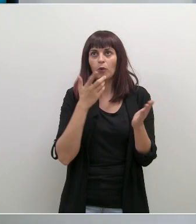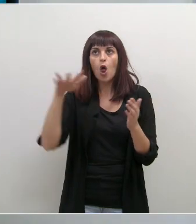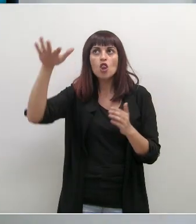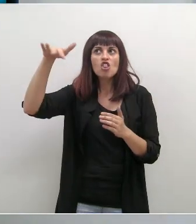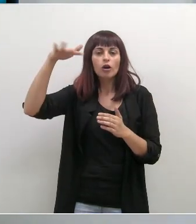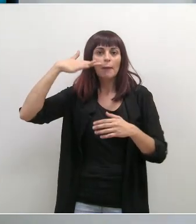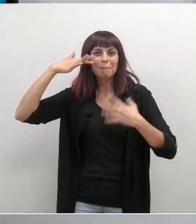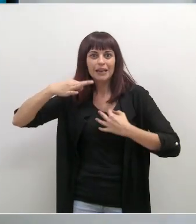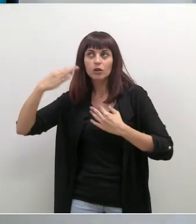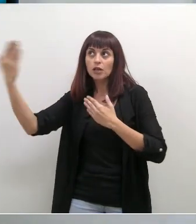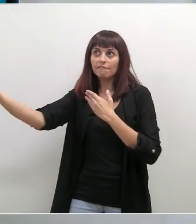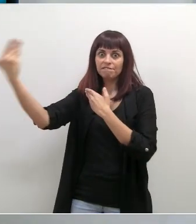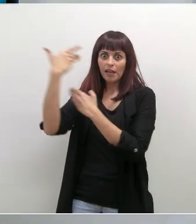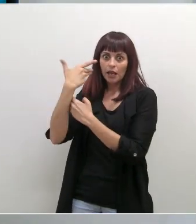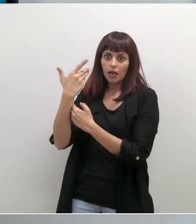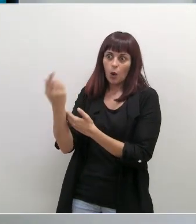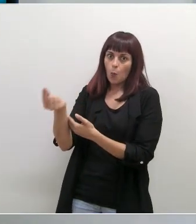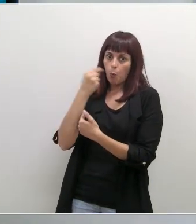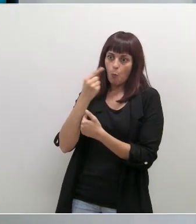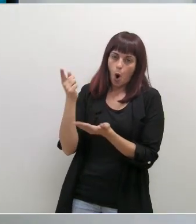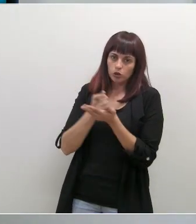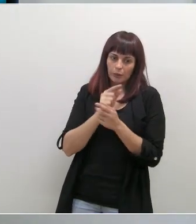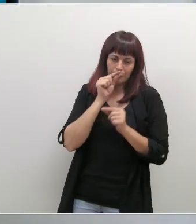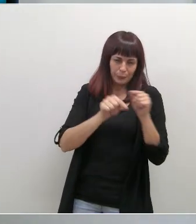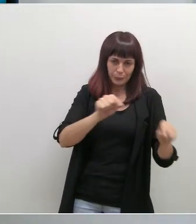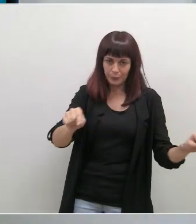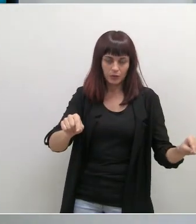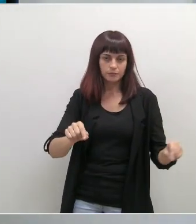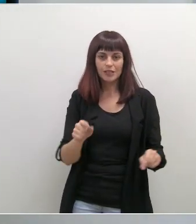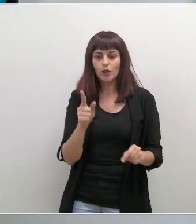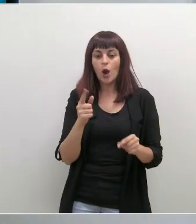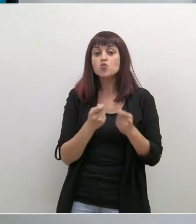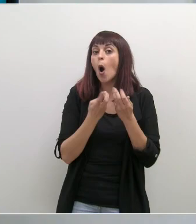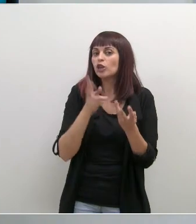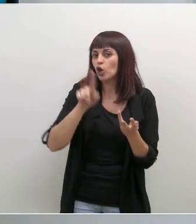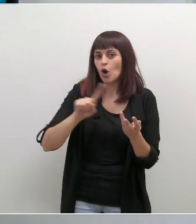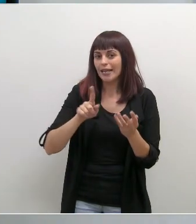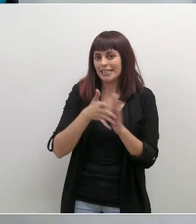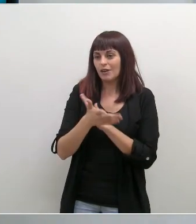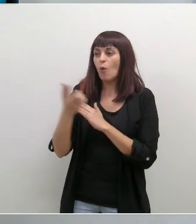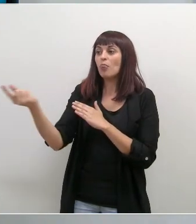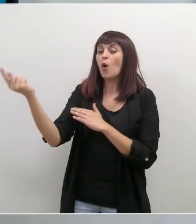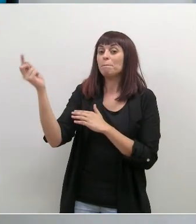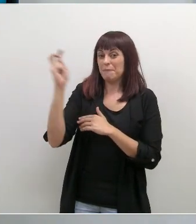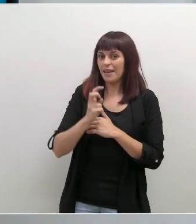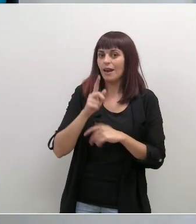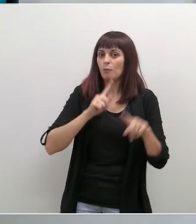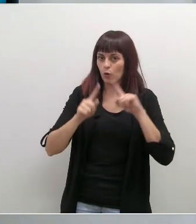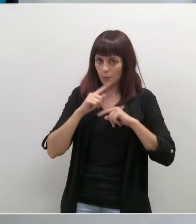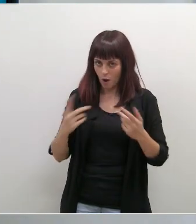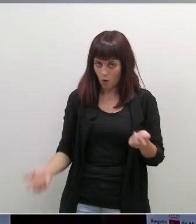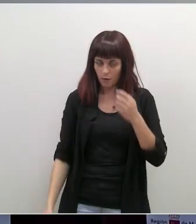puedan venir de nuevo y originen oleadas de cascada. No es tanto, como digo, el número, sino lo que origina cuando viene un caso nuevo, ¿no?